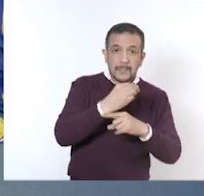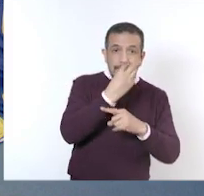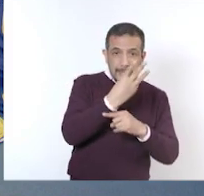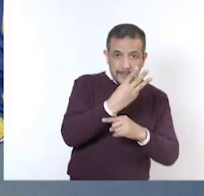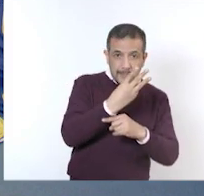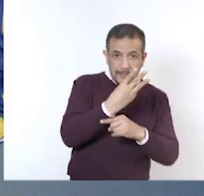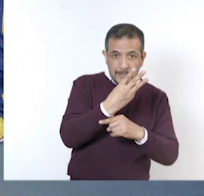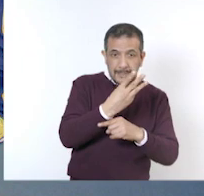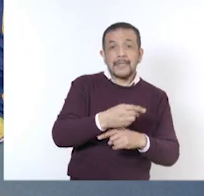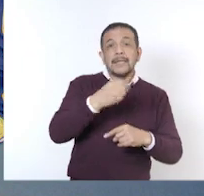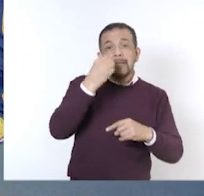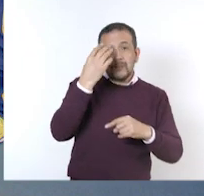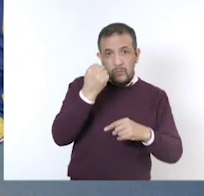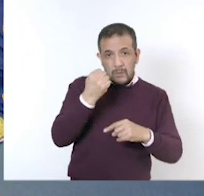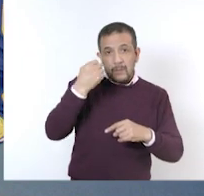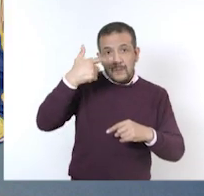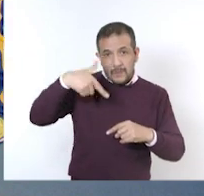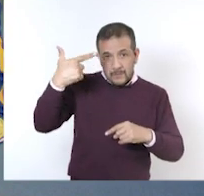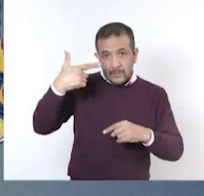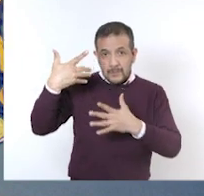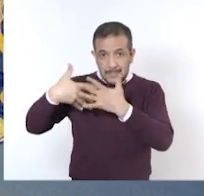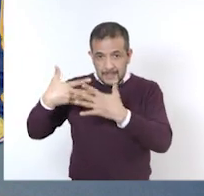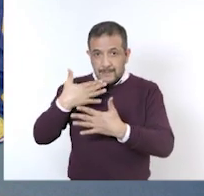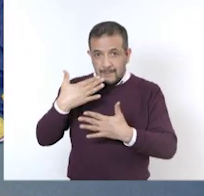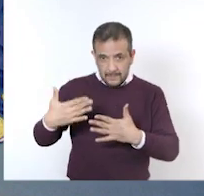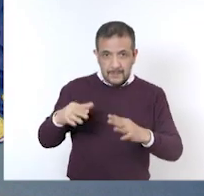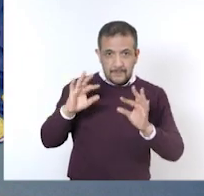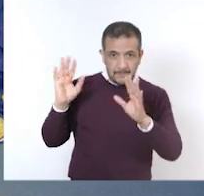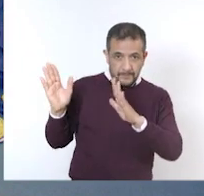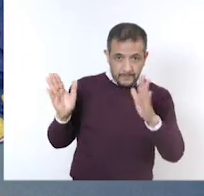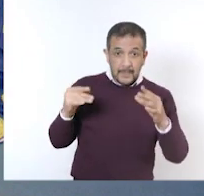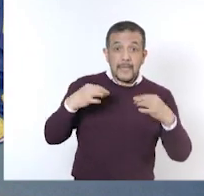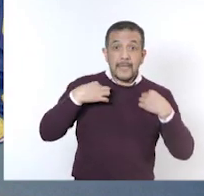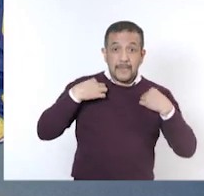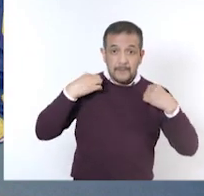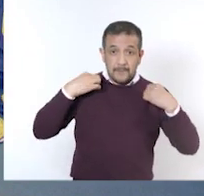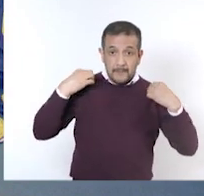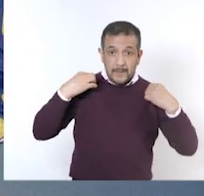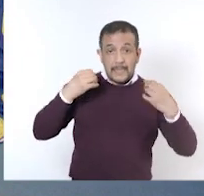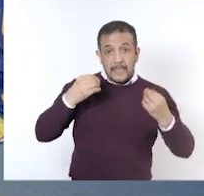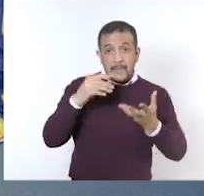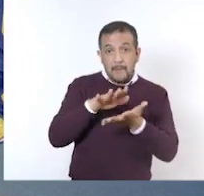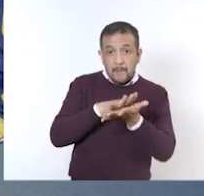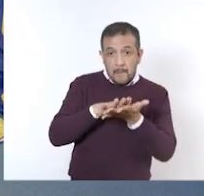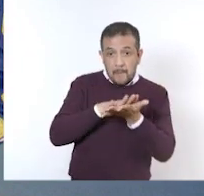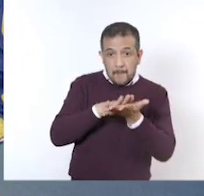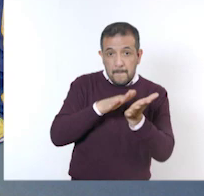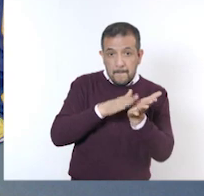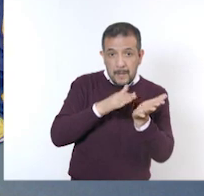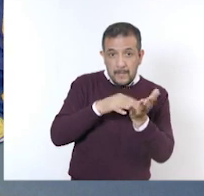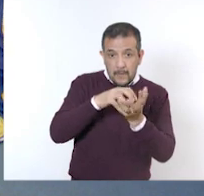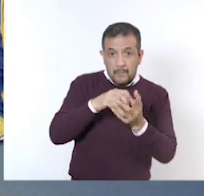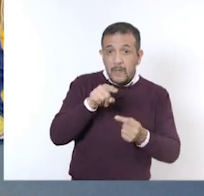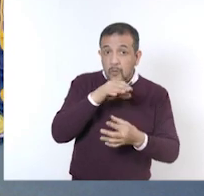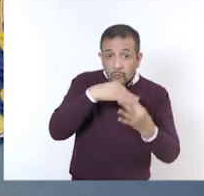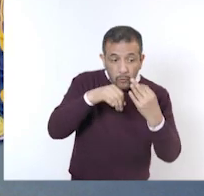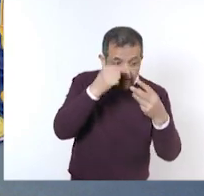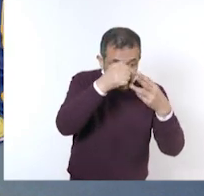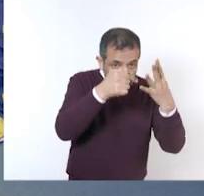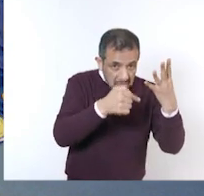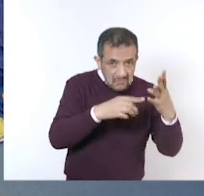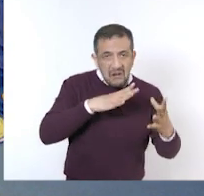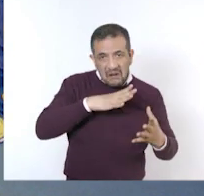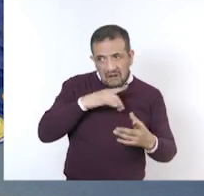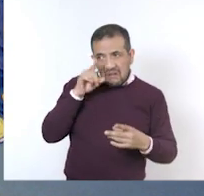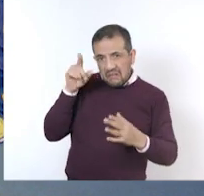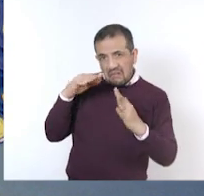6, 9, 12 y 15. Ah, ya. Una playera y una pelota de papel. Muy bien. Todos tenemos eso en